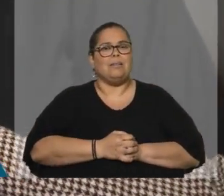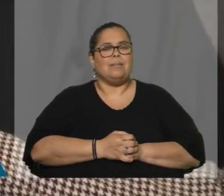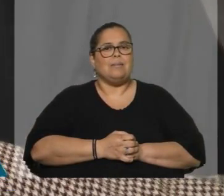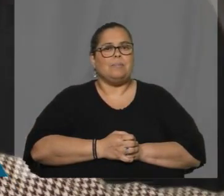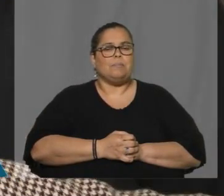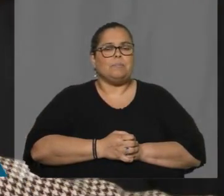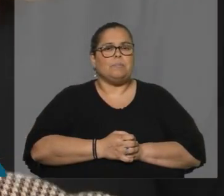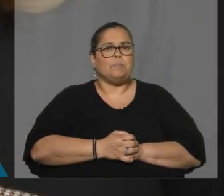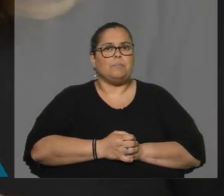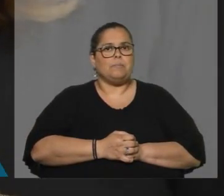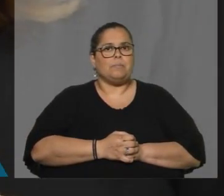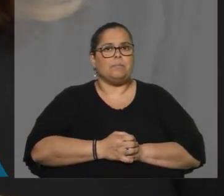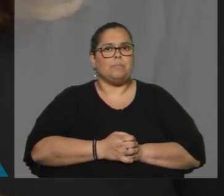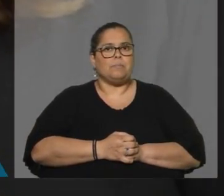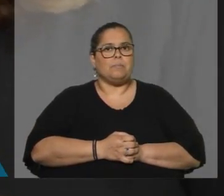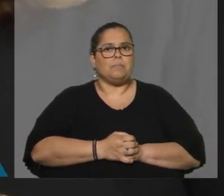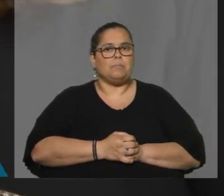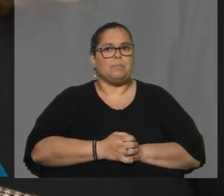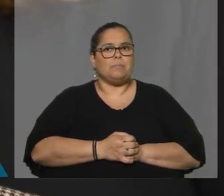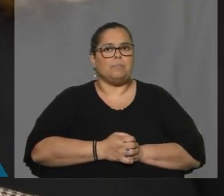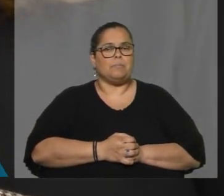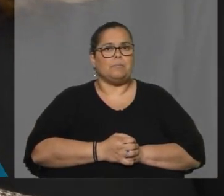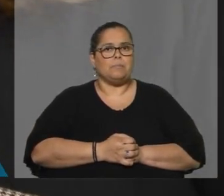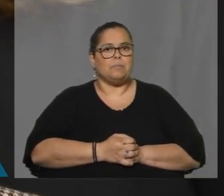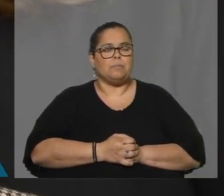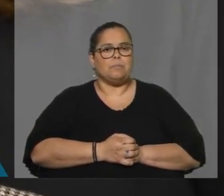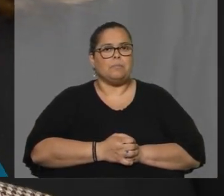internacionales briefing situation